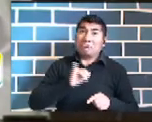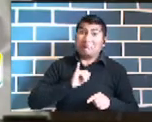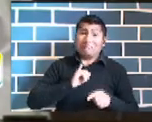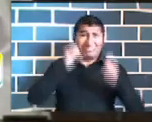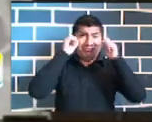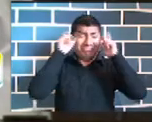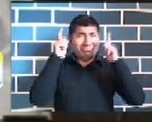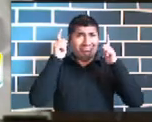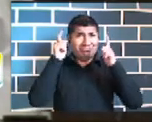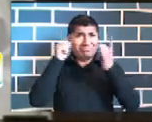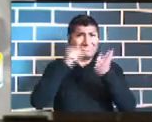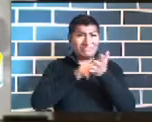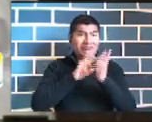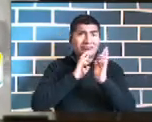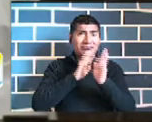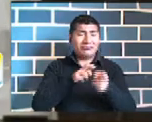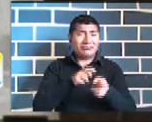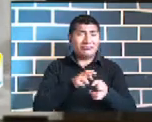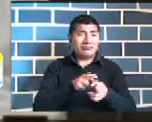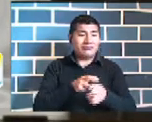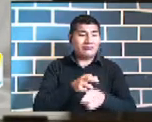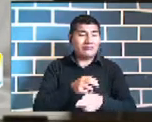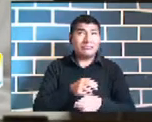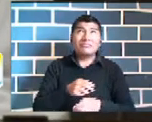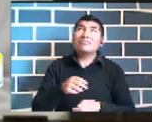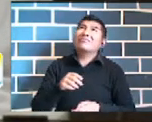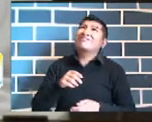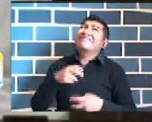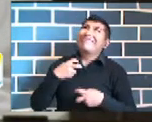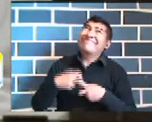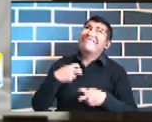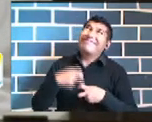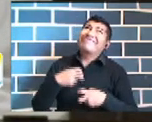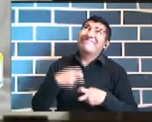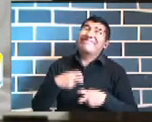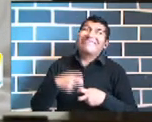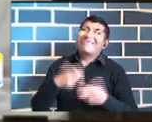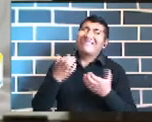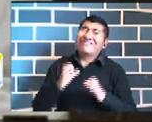con esta respuesta, porque me incomoda.